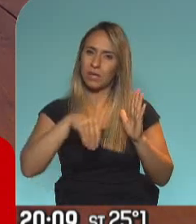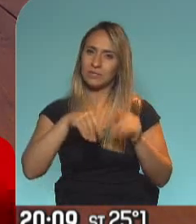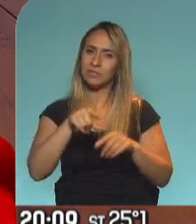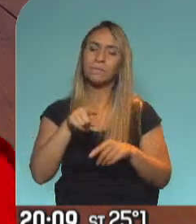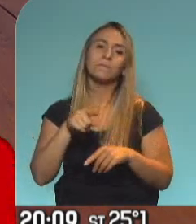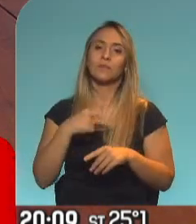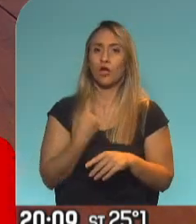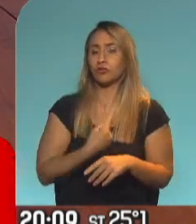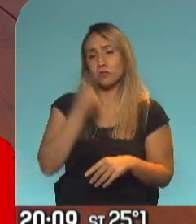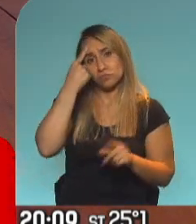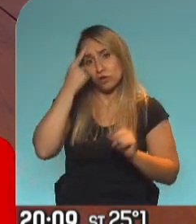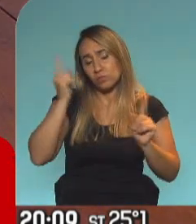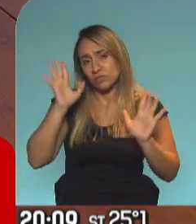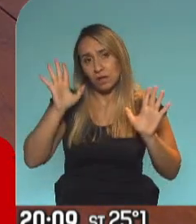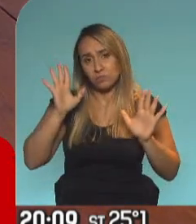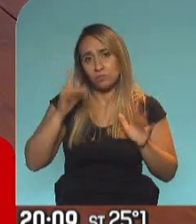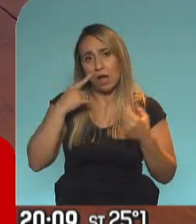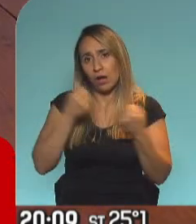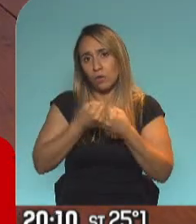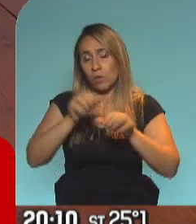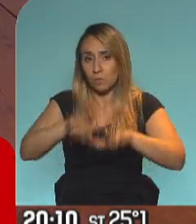no considerábamos al paro